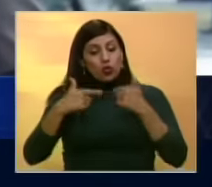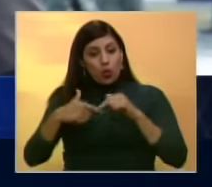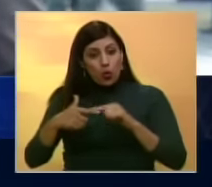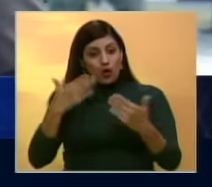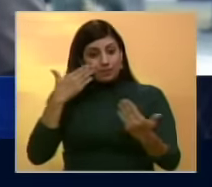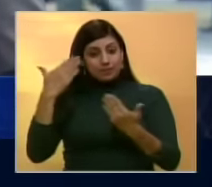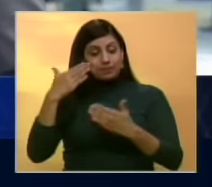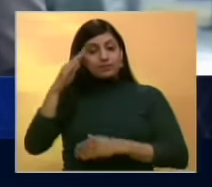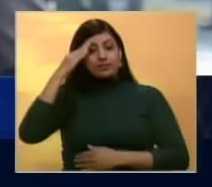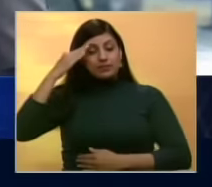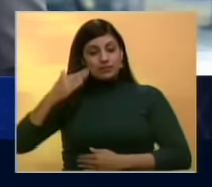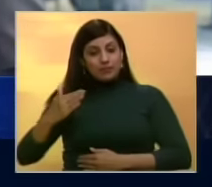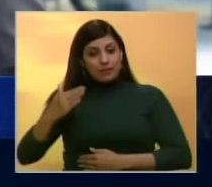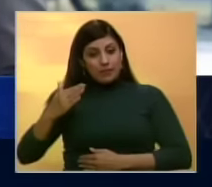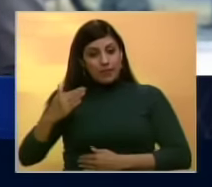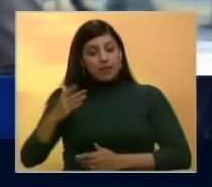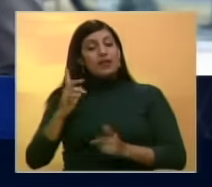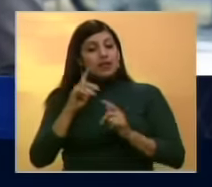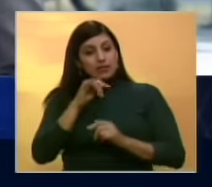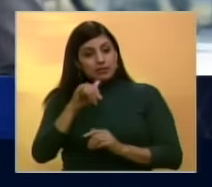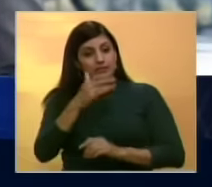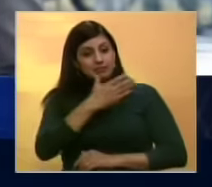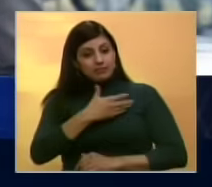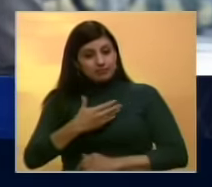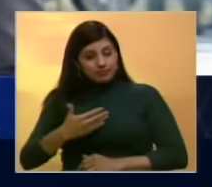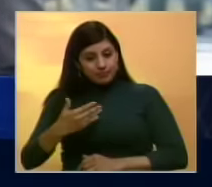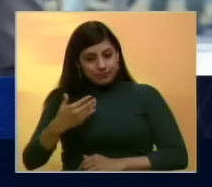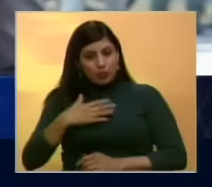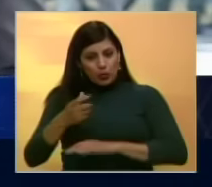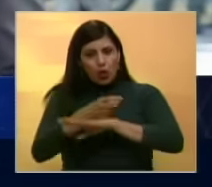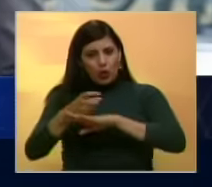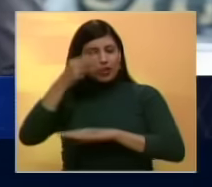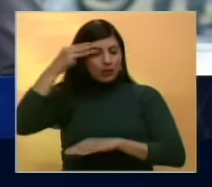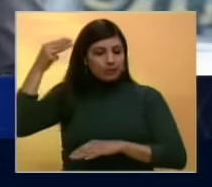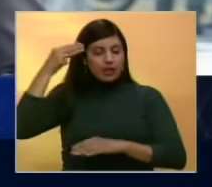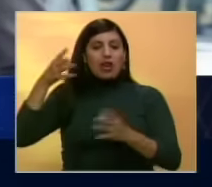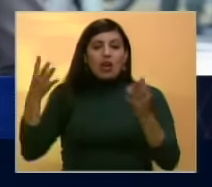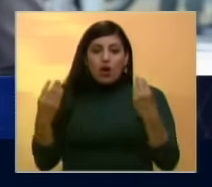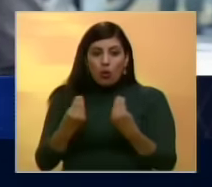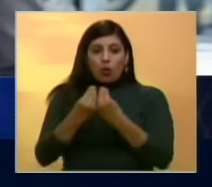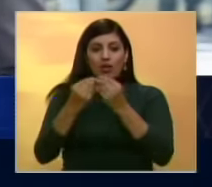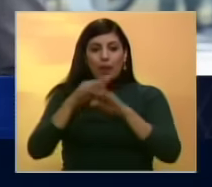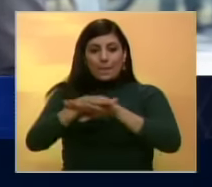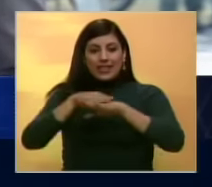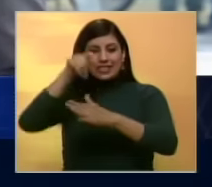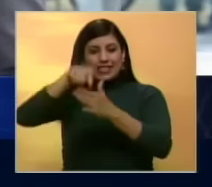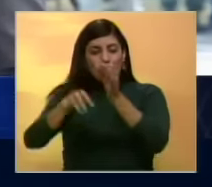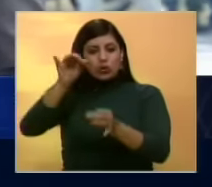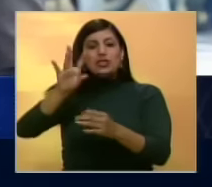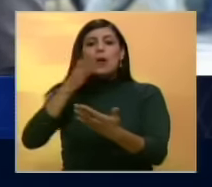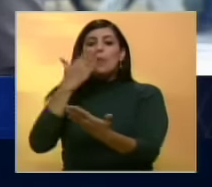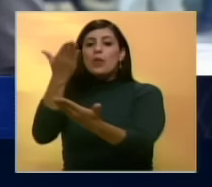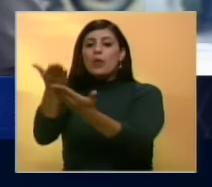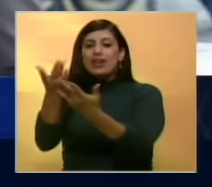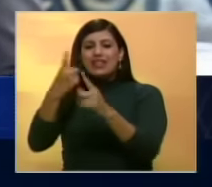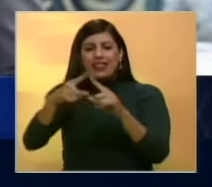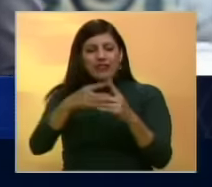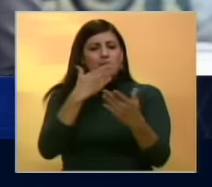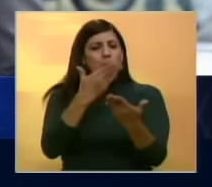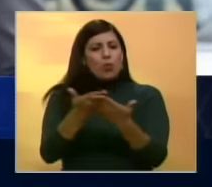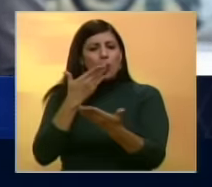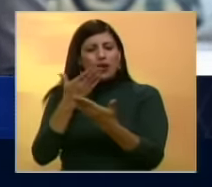operacional de la Fuerza Armada nacional bolivariana El mandatario Regional sostendrá un encuentro con el ministro de interior y Justicia allí presentará una serie de propuestas